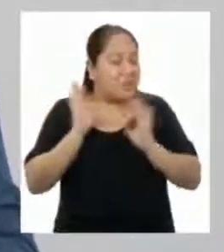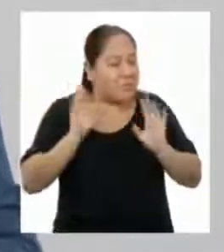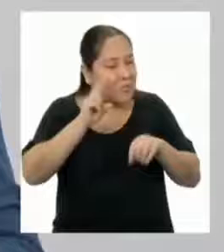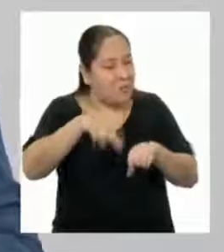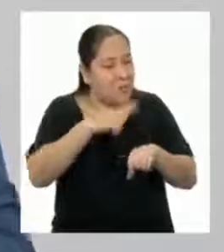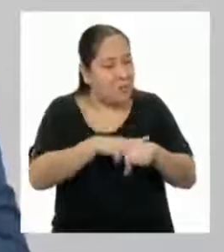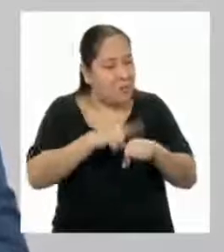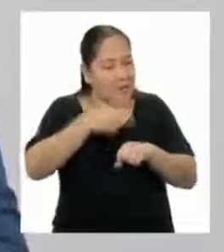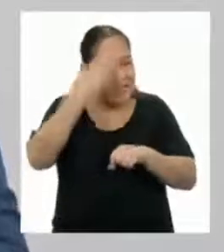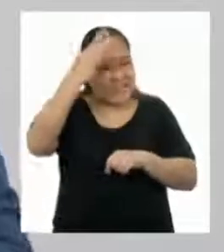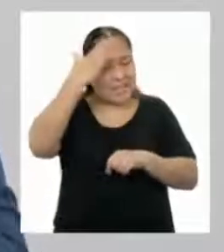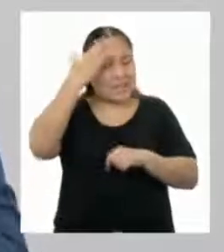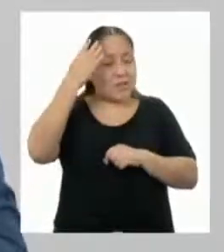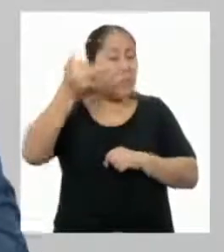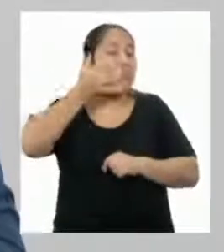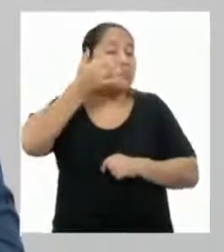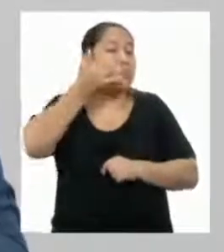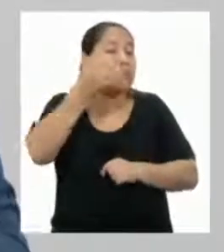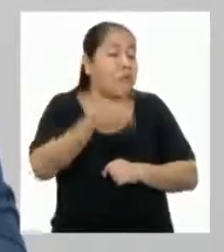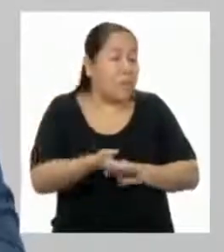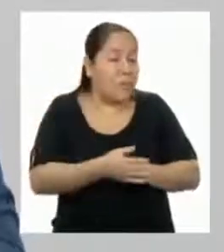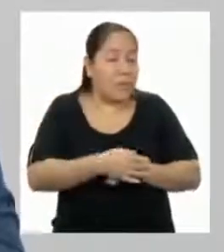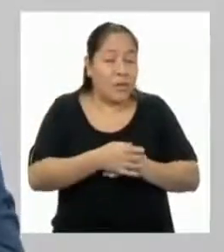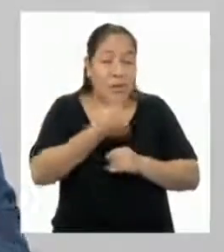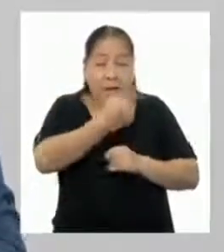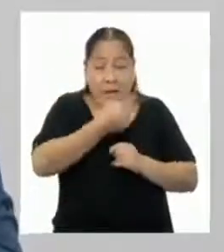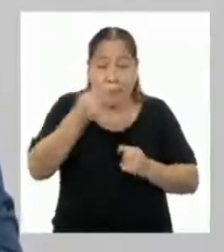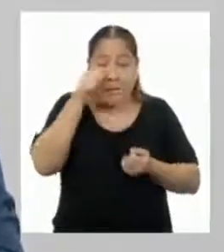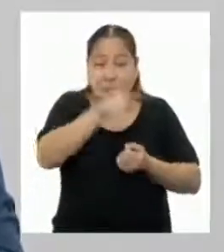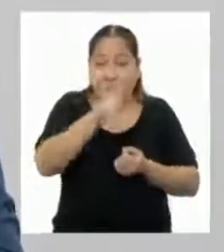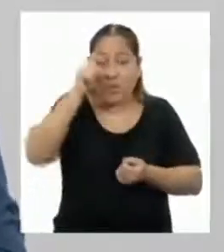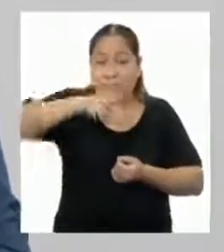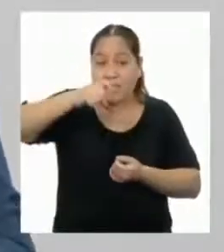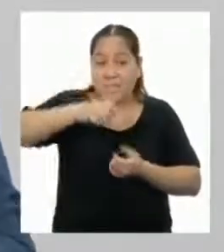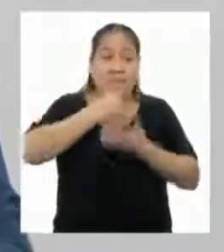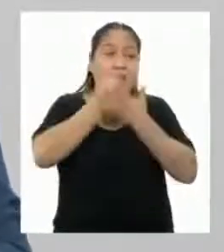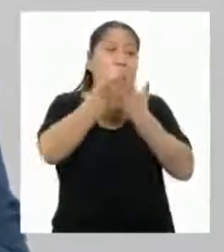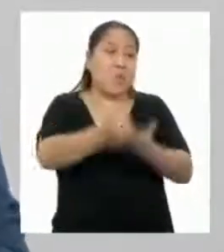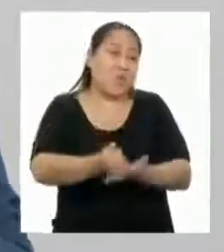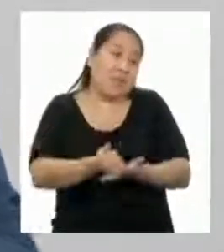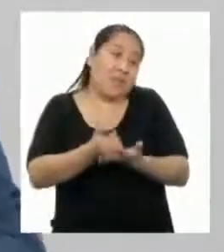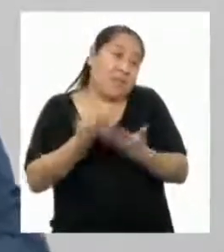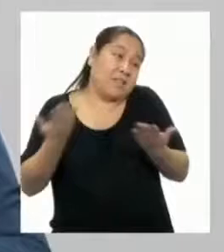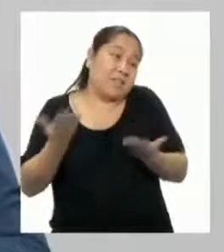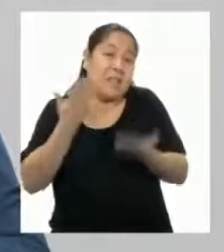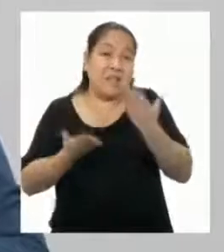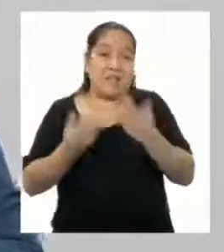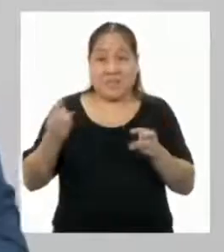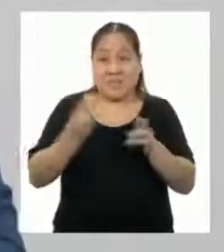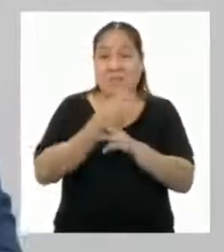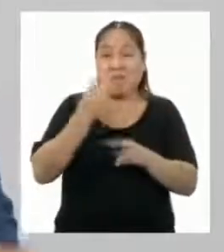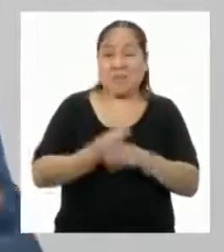sabes que puedes llamarme cada vez que necesitas ayuda y si se trata de